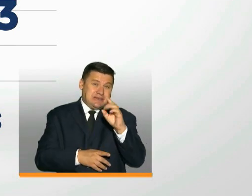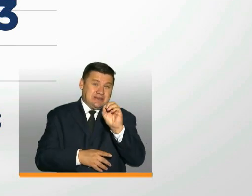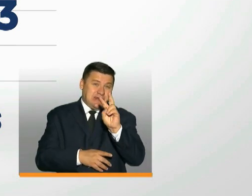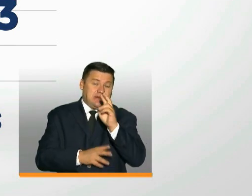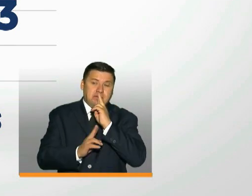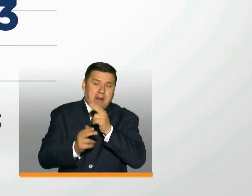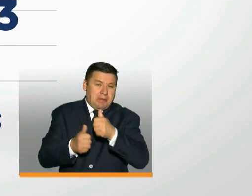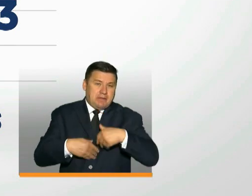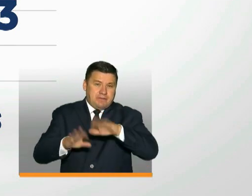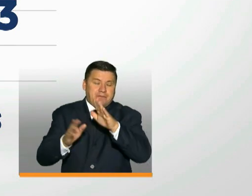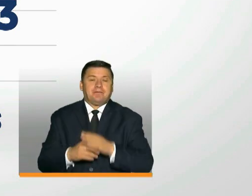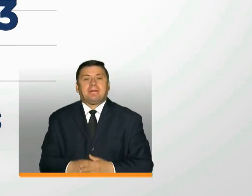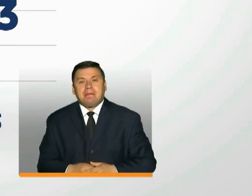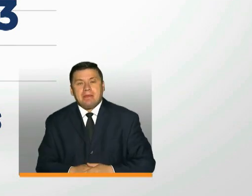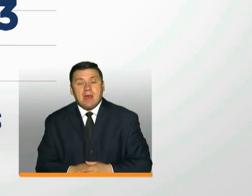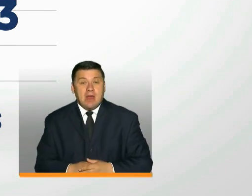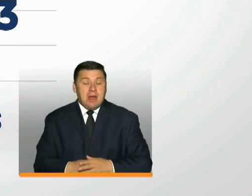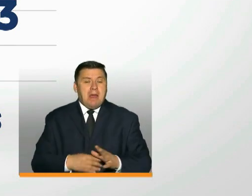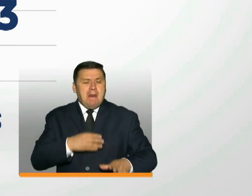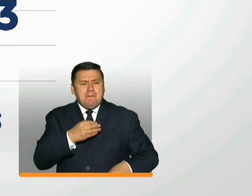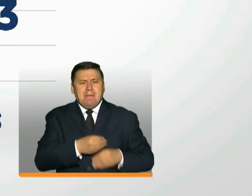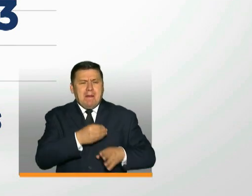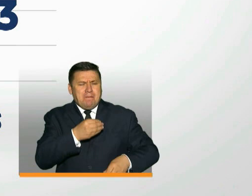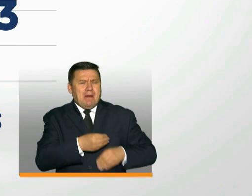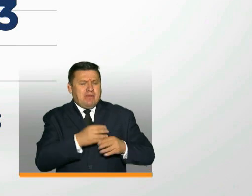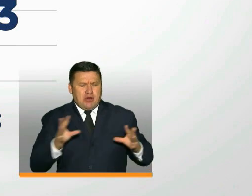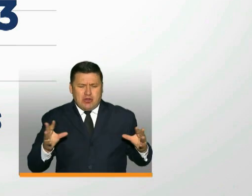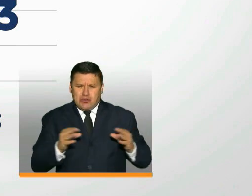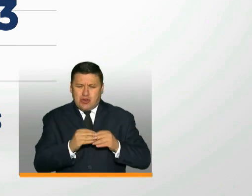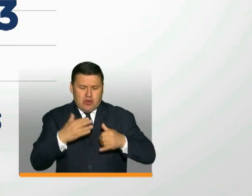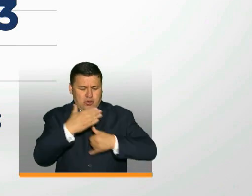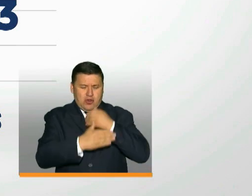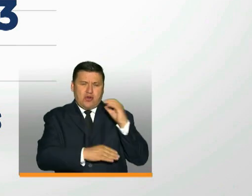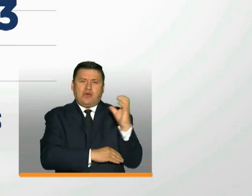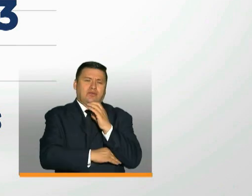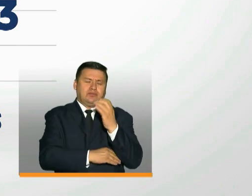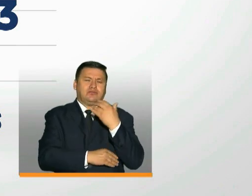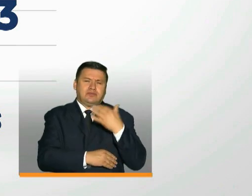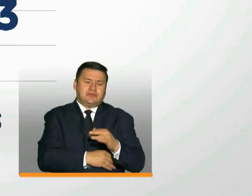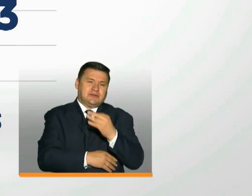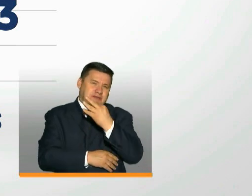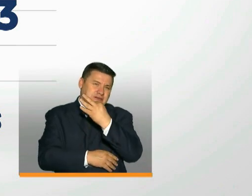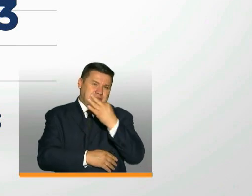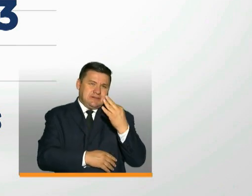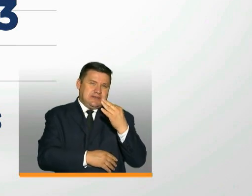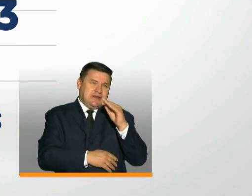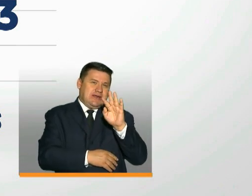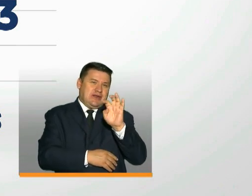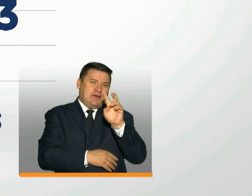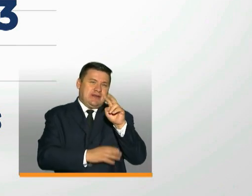1.545.107. Los casos acumulados en total en el país son de